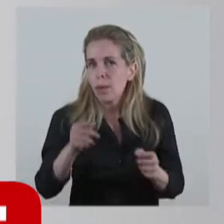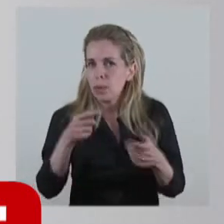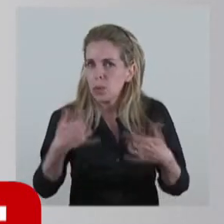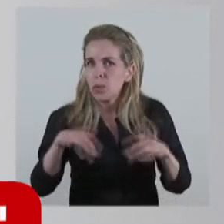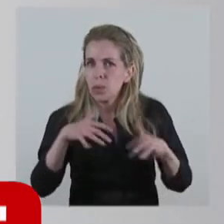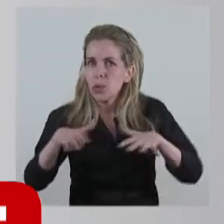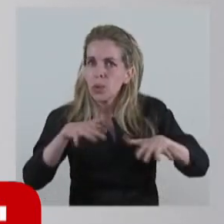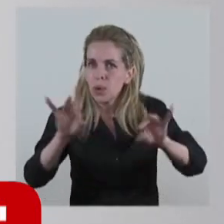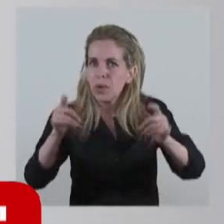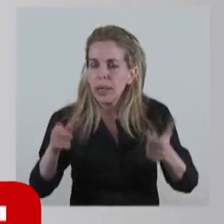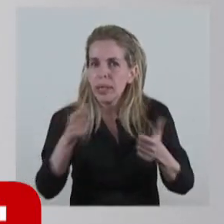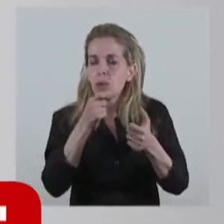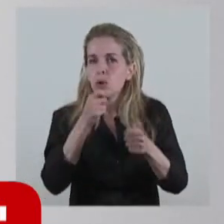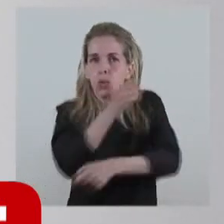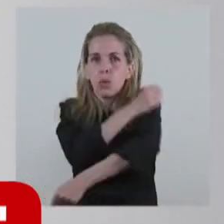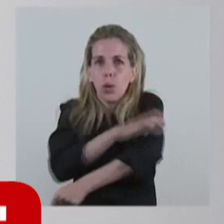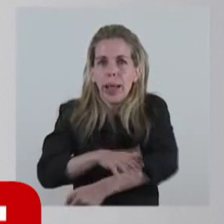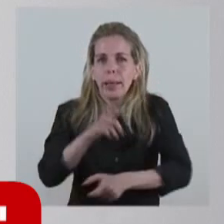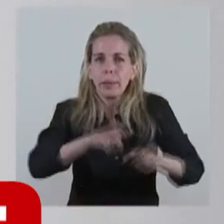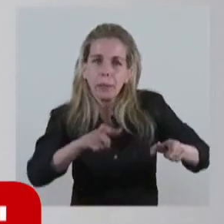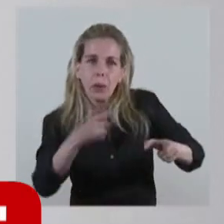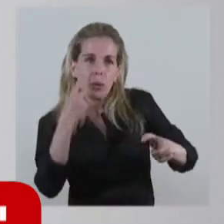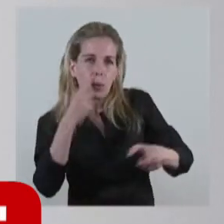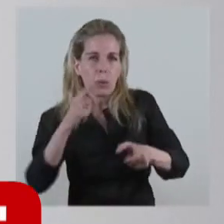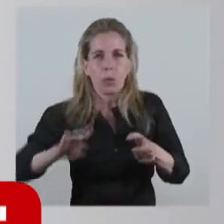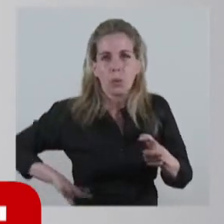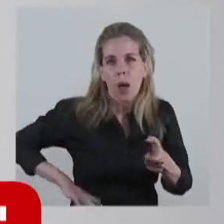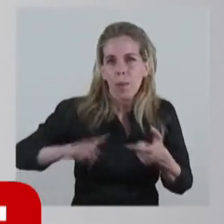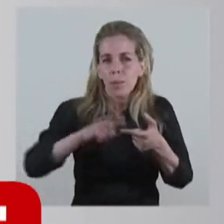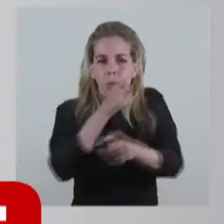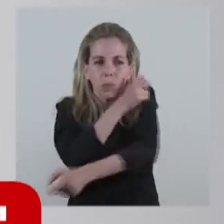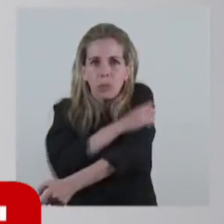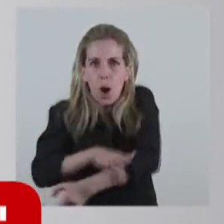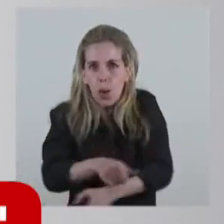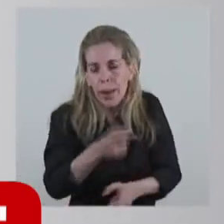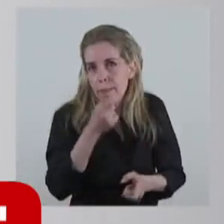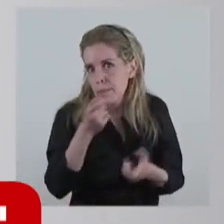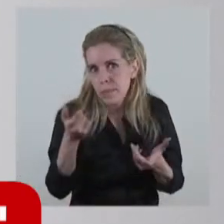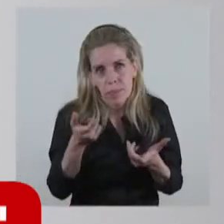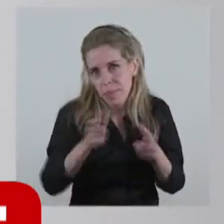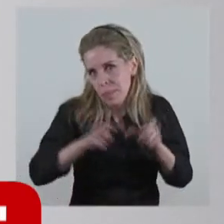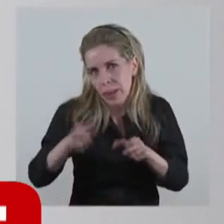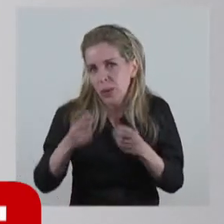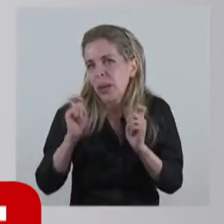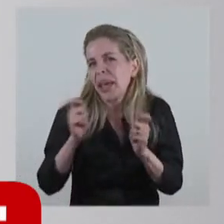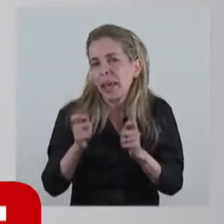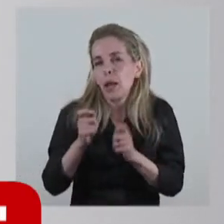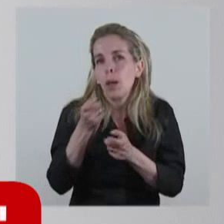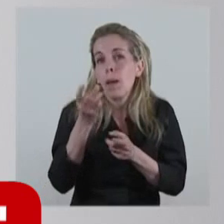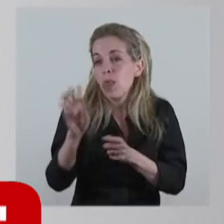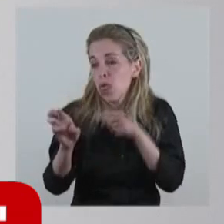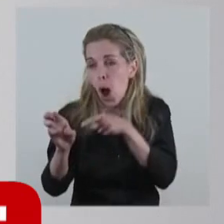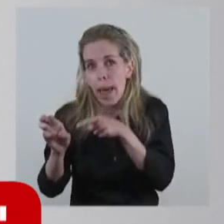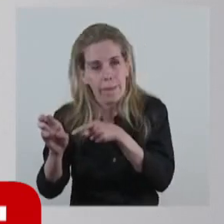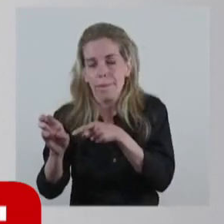de la indigencia, y lo que la gente común quiere saber, más allá, estoy hablando de la gente que no puede comprar dólares, que no puede ahorrar en ningún